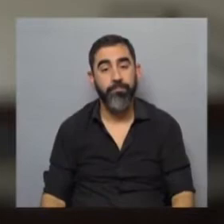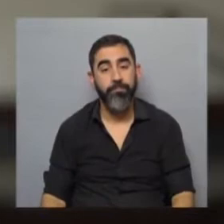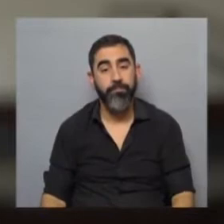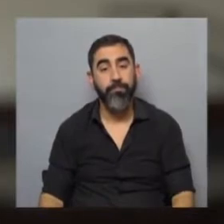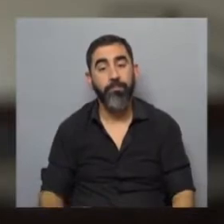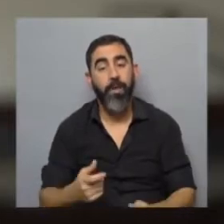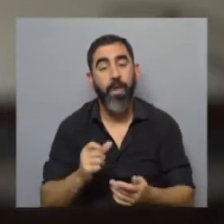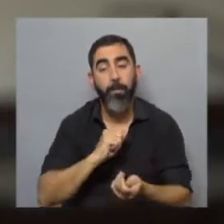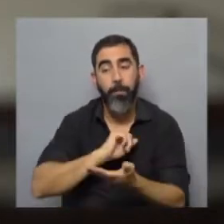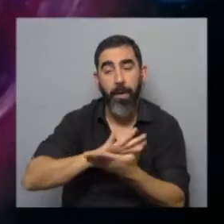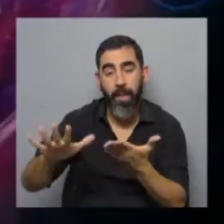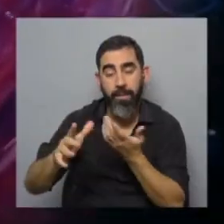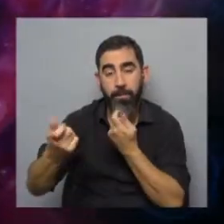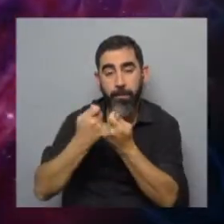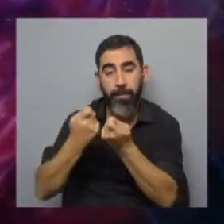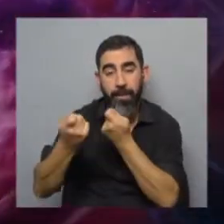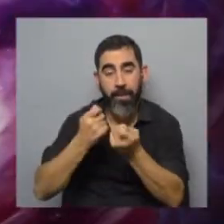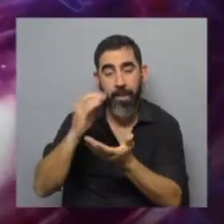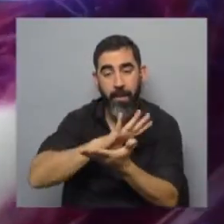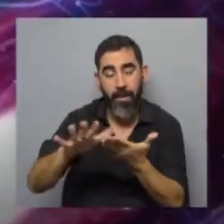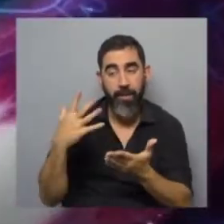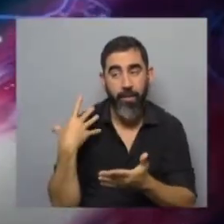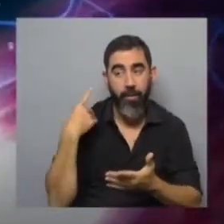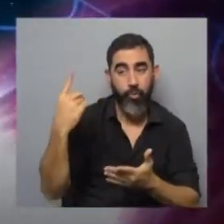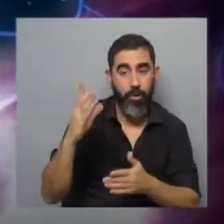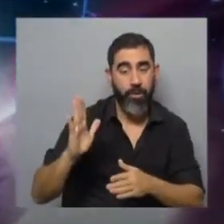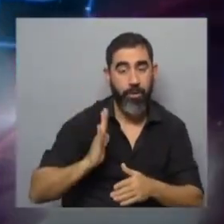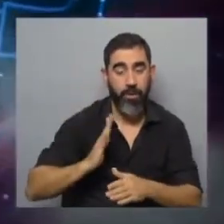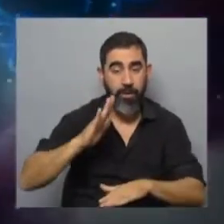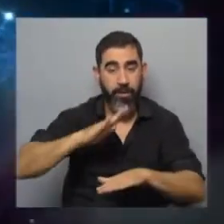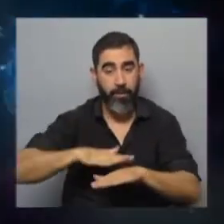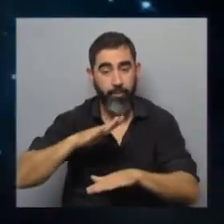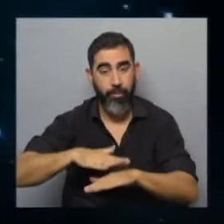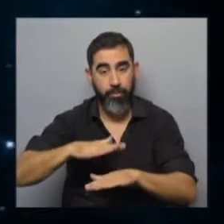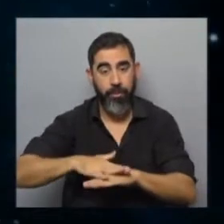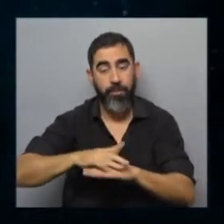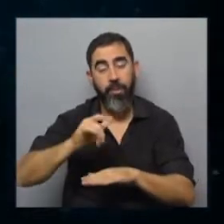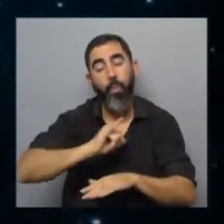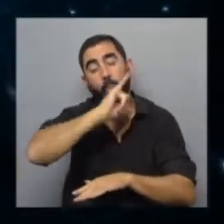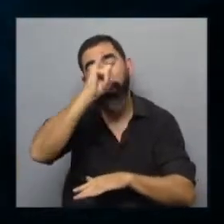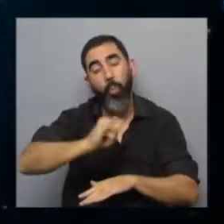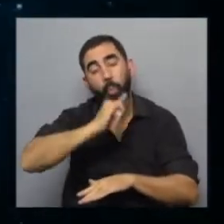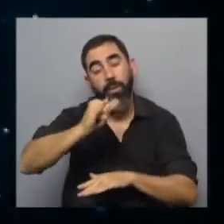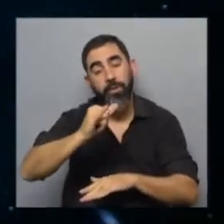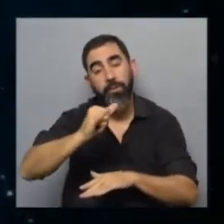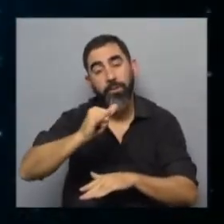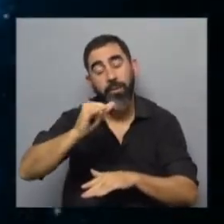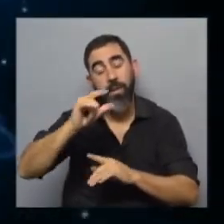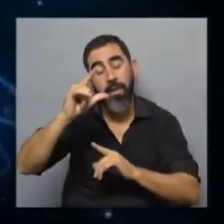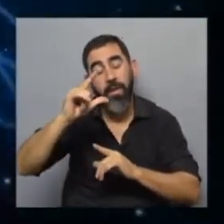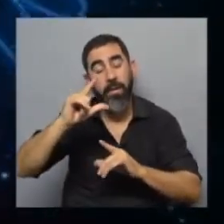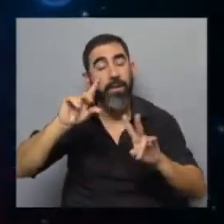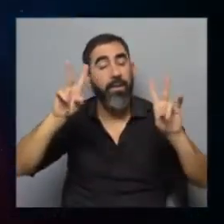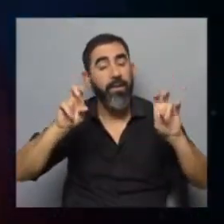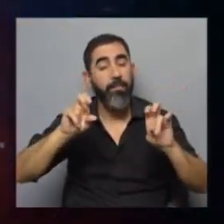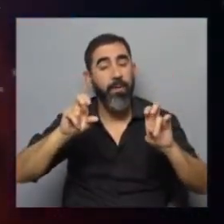cedido gratuitamente por su directora, y relata la concepción que del espacio y el tiempo